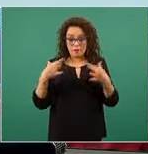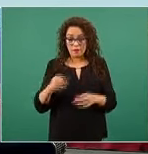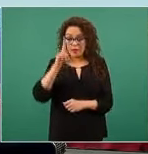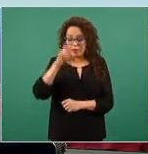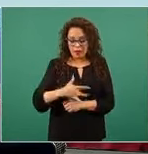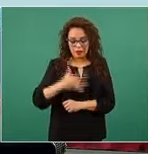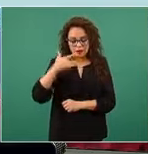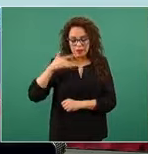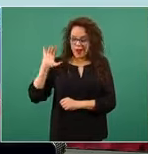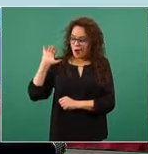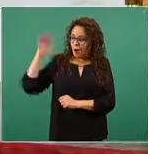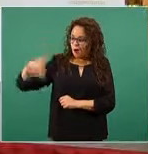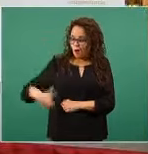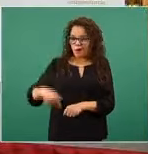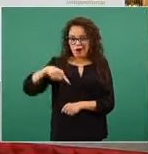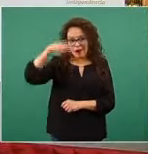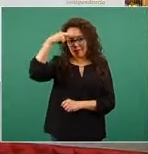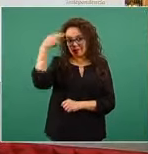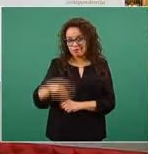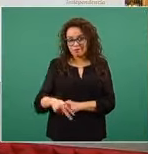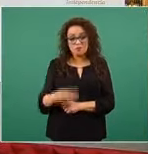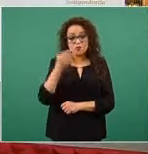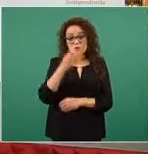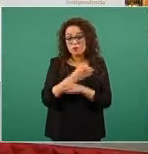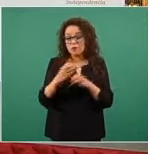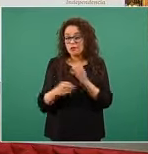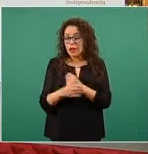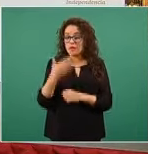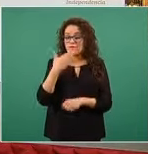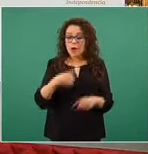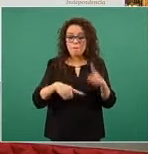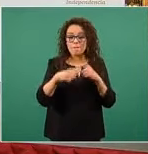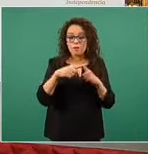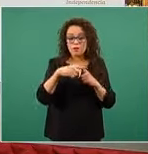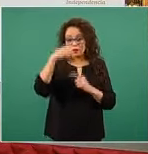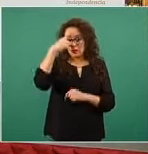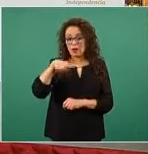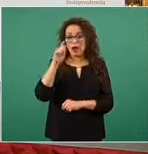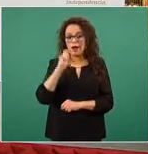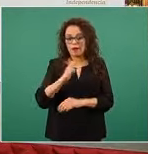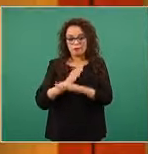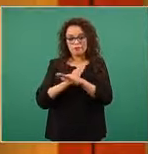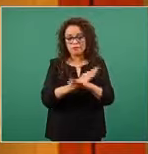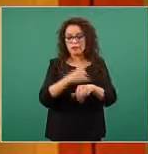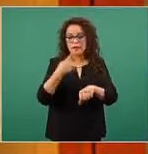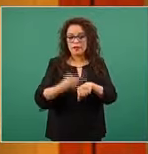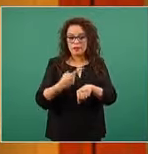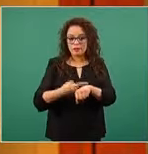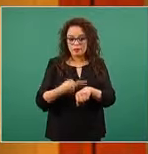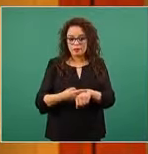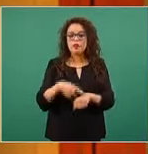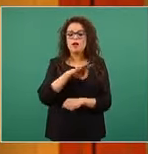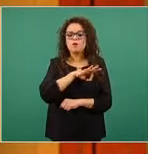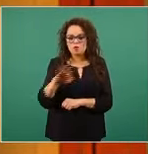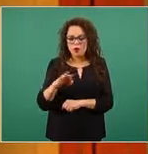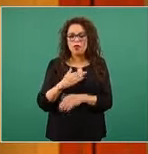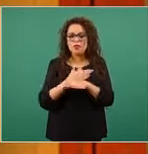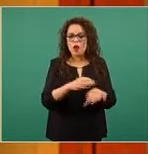de México. Se han logrado muchas cosas buenas en prevención de enfermedades que se pueden prevenir por